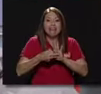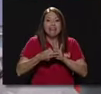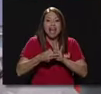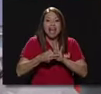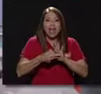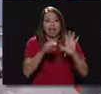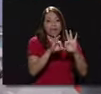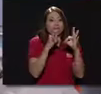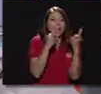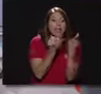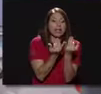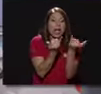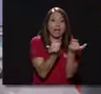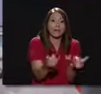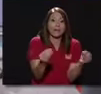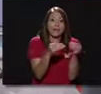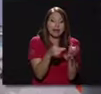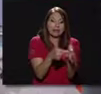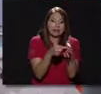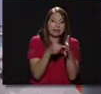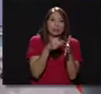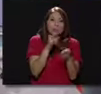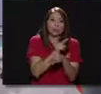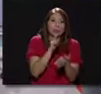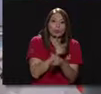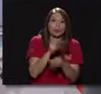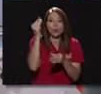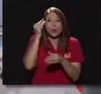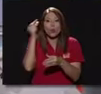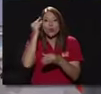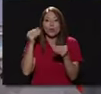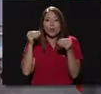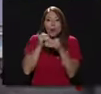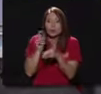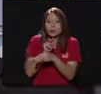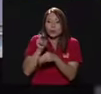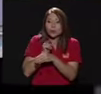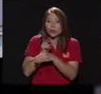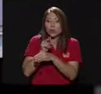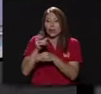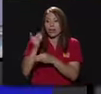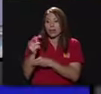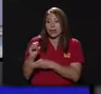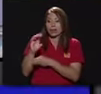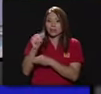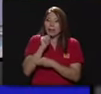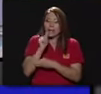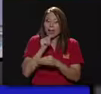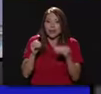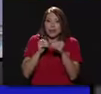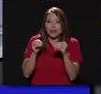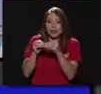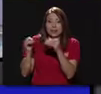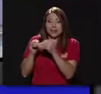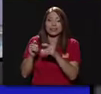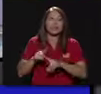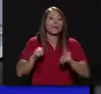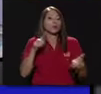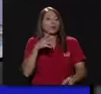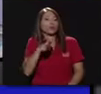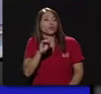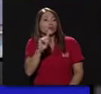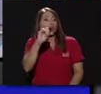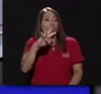Crecimiento del consumo de los hogares, uh-huh. del gobierno y de la inversión privada. En cambio, aproximadamente solo una cuarta parte